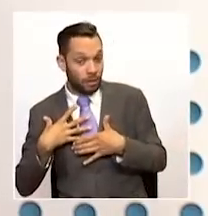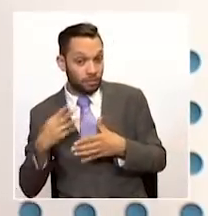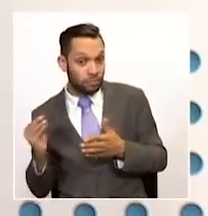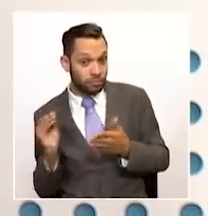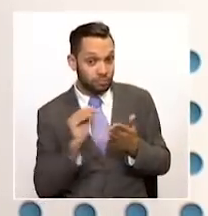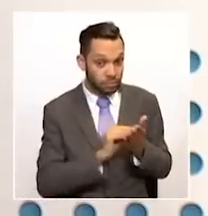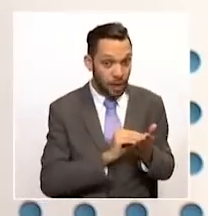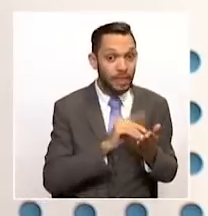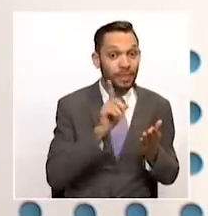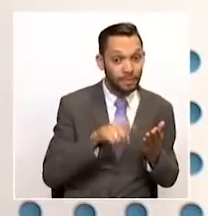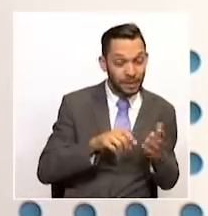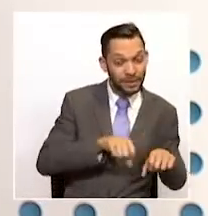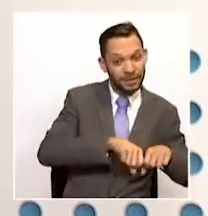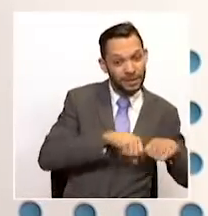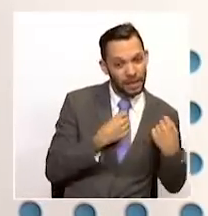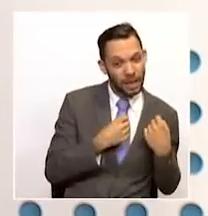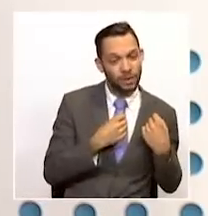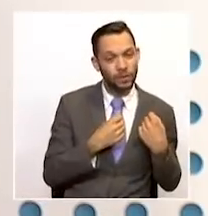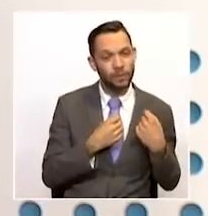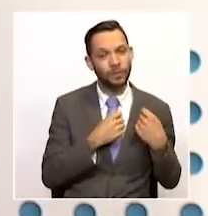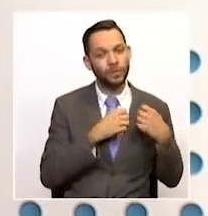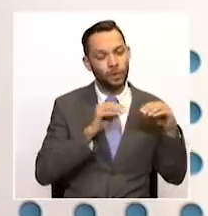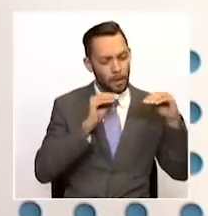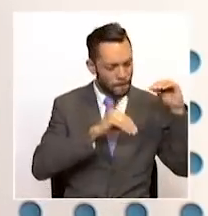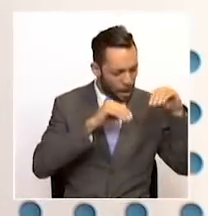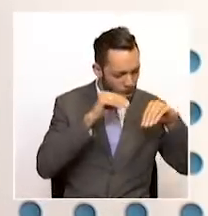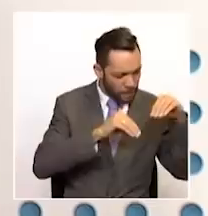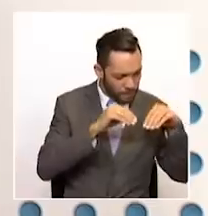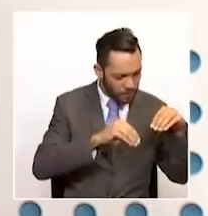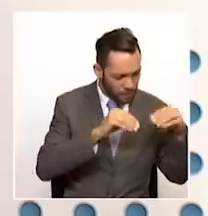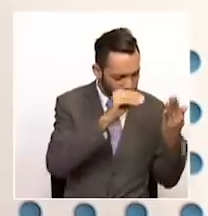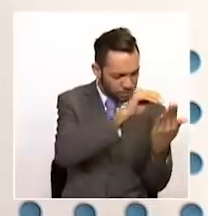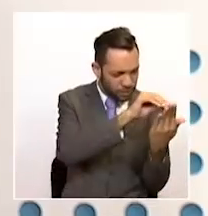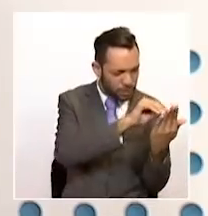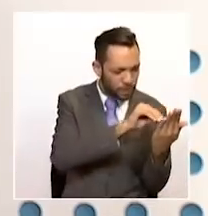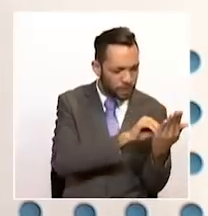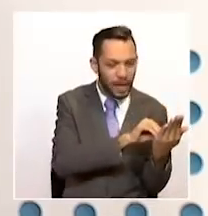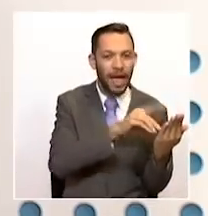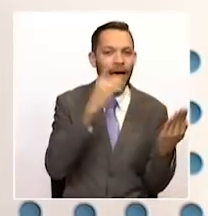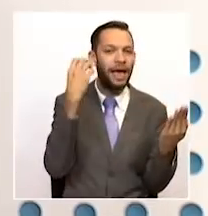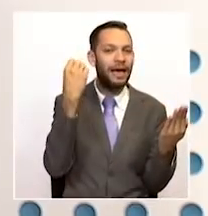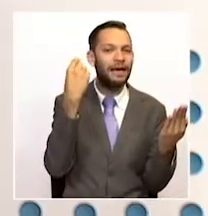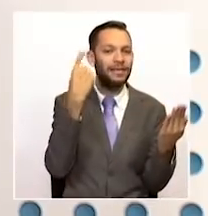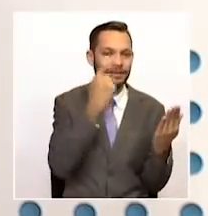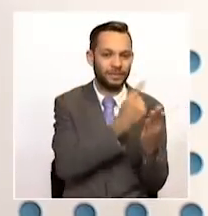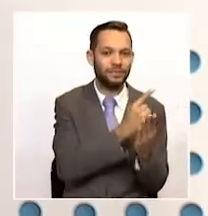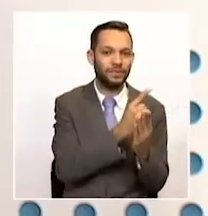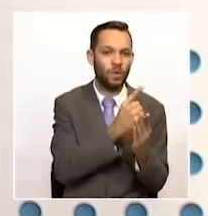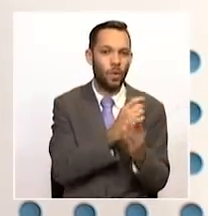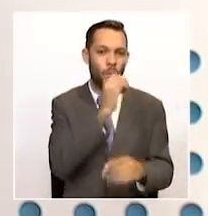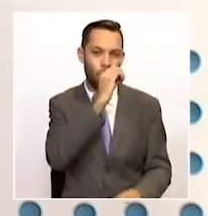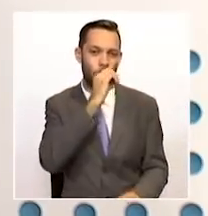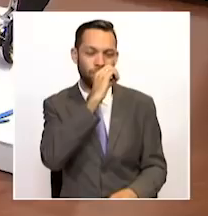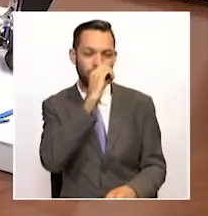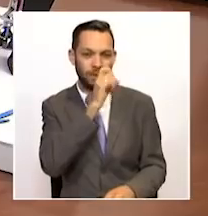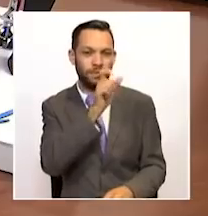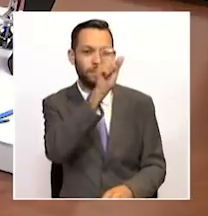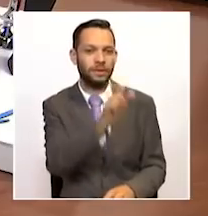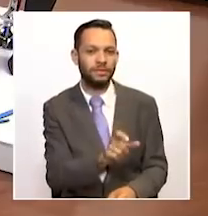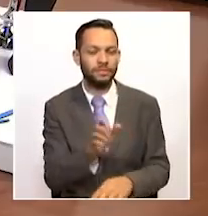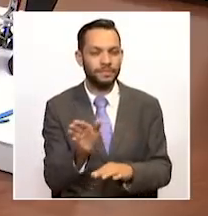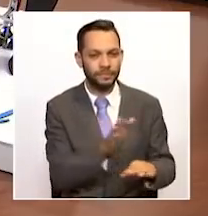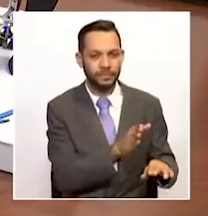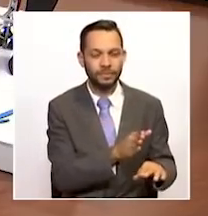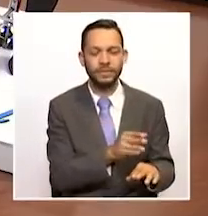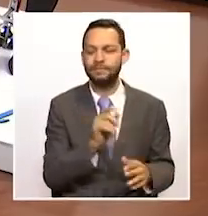donde se saca la fórmula adecuada para poder hacer la formulación del oxígeno del pasión por eso doctor siempre hemos manejado la